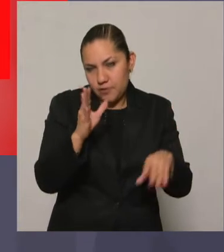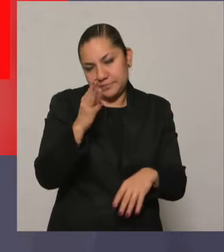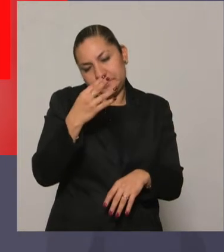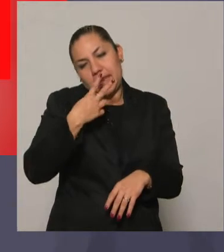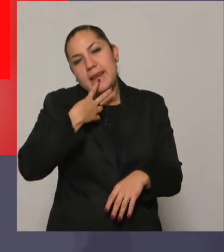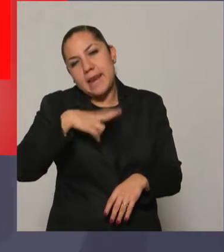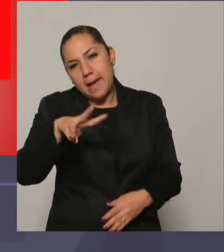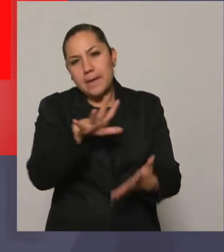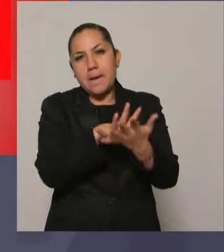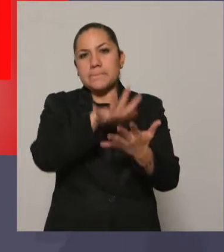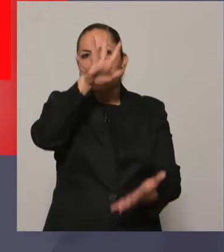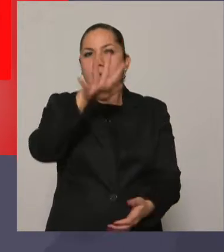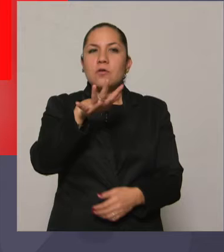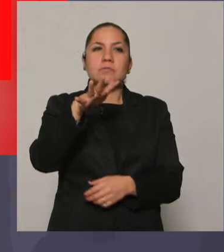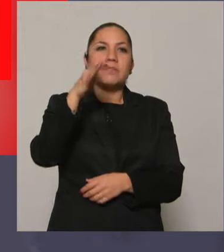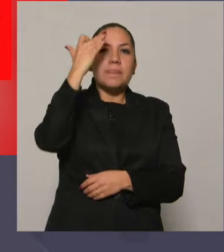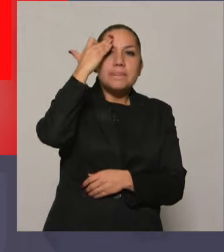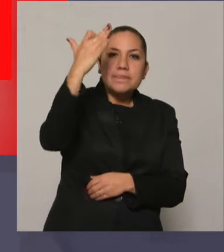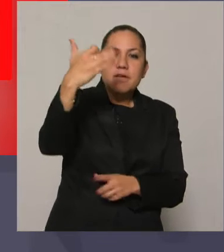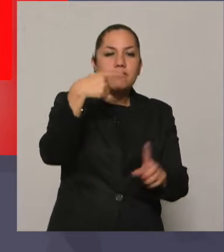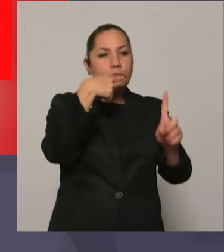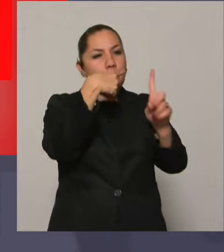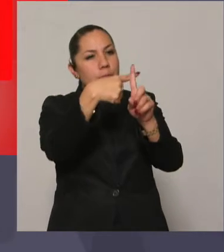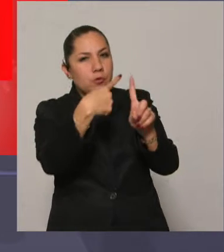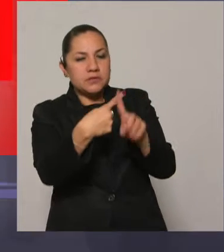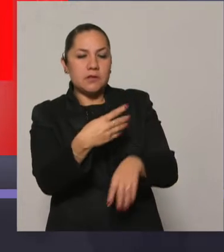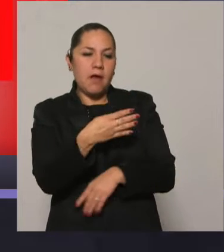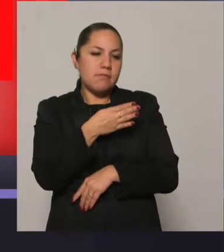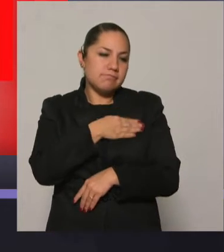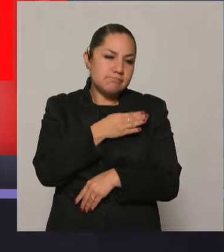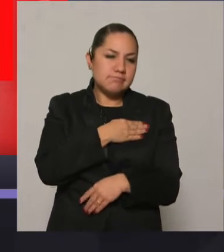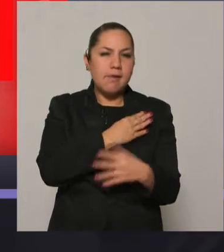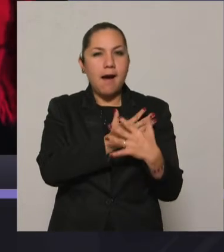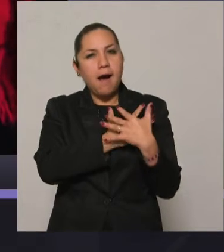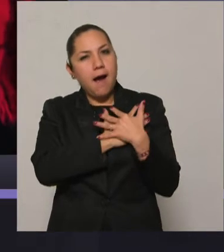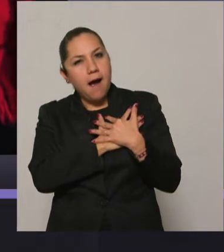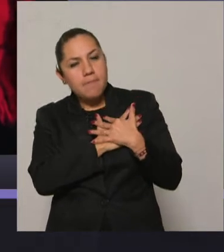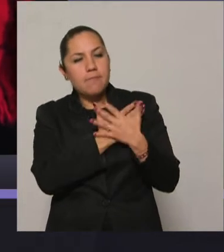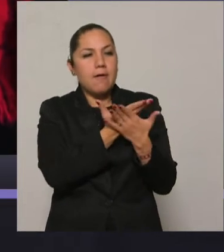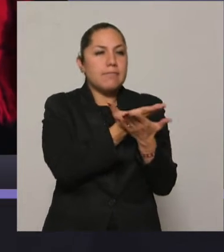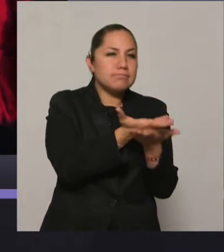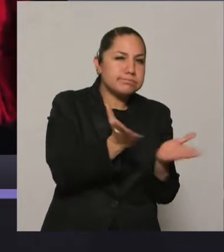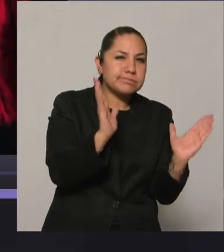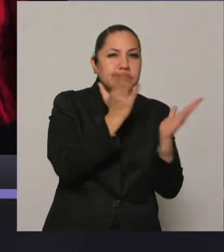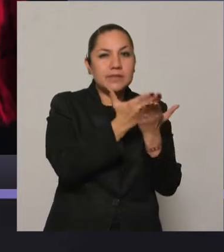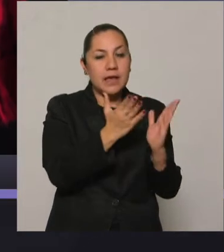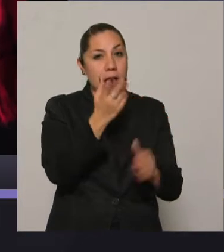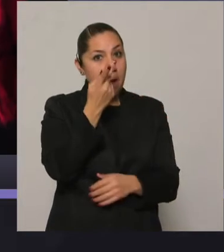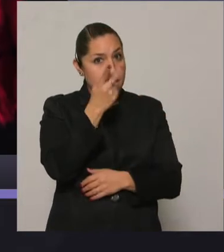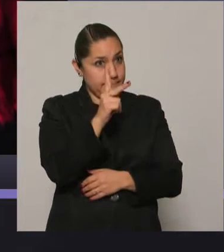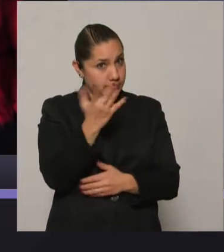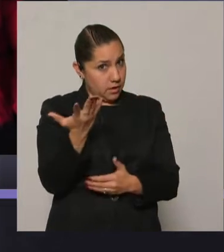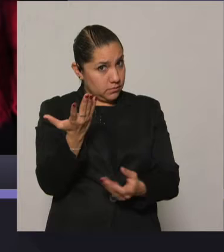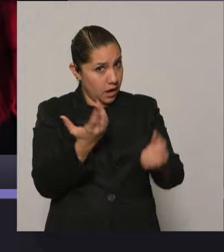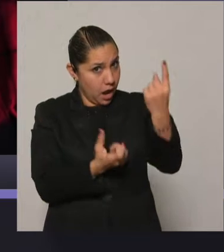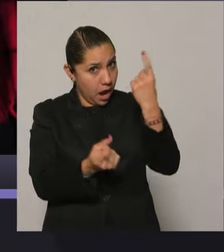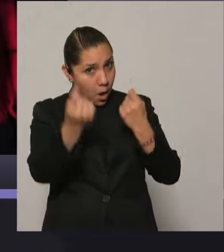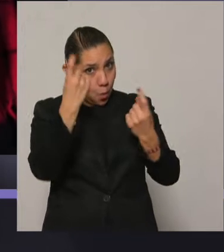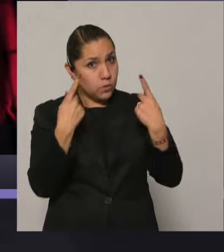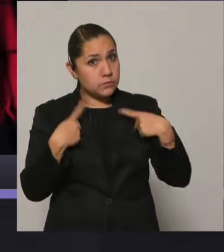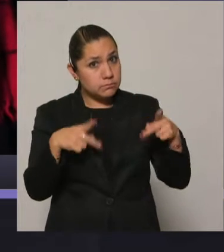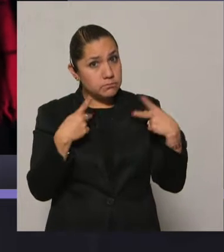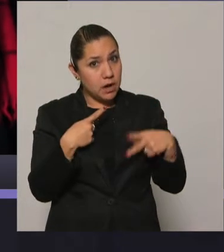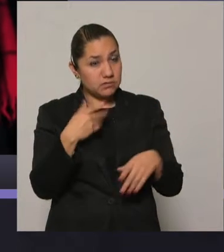buena voluntad y positivismo, también es una época de melancolía, de tristeza para